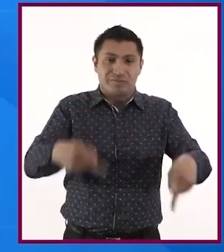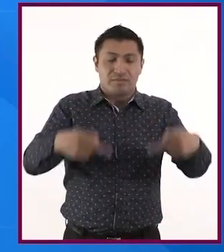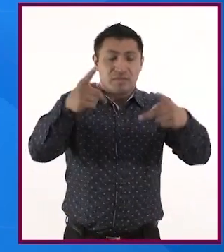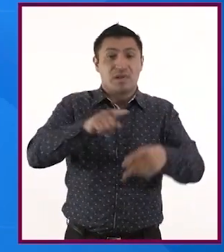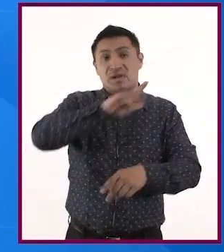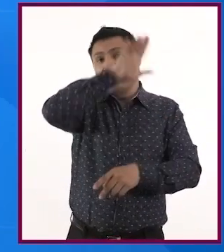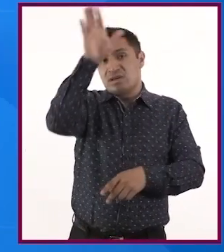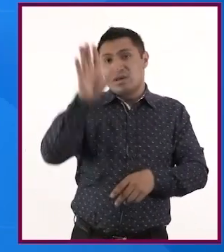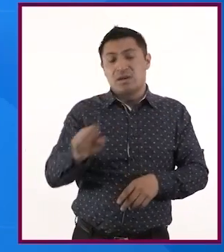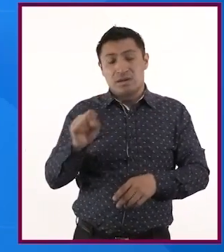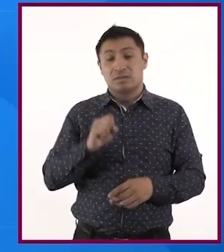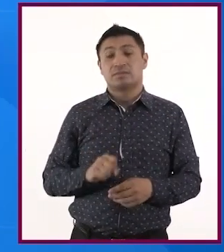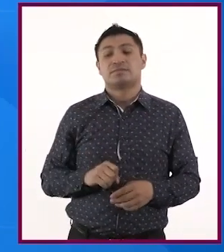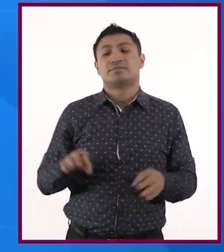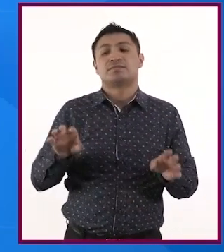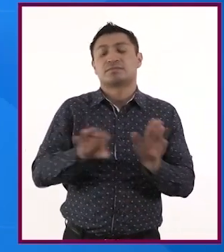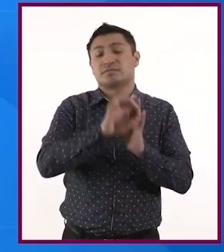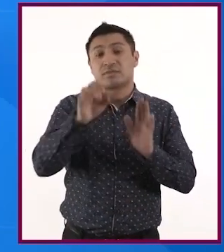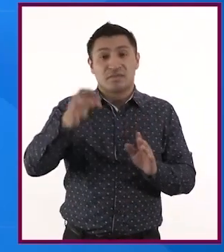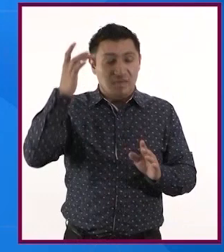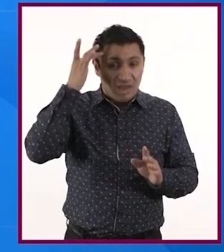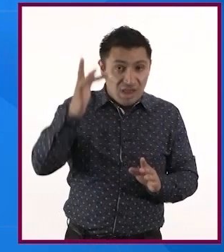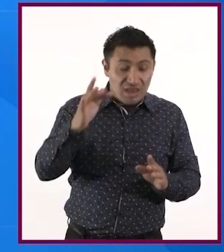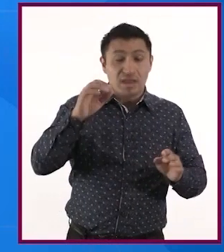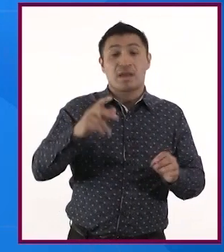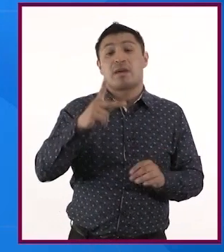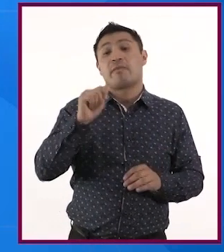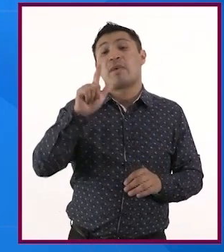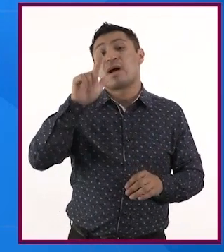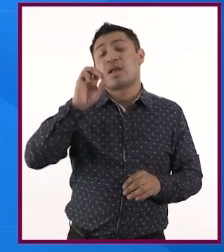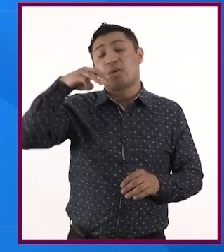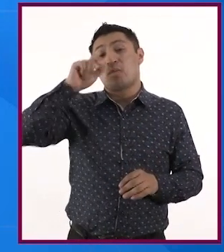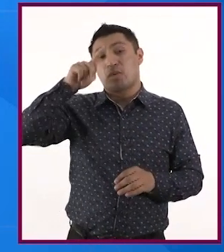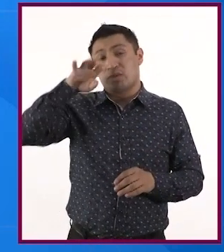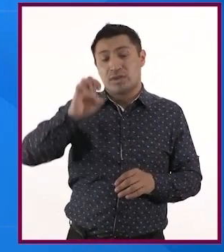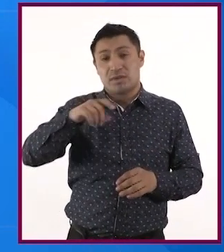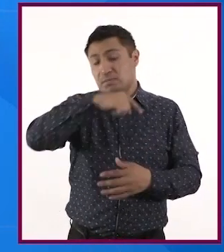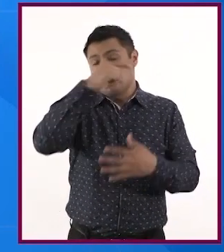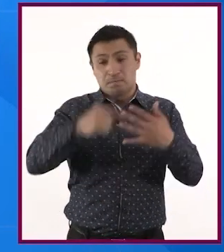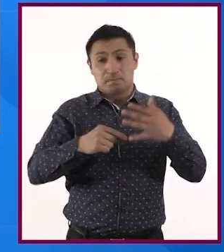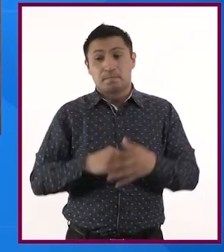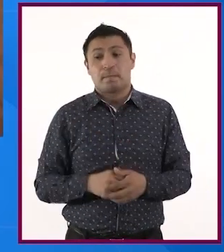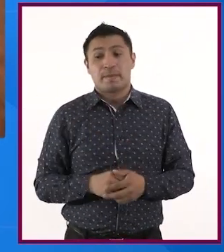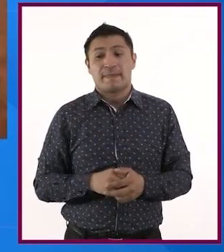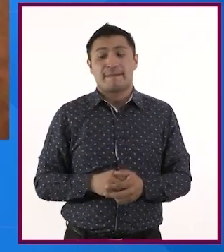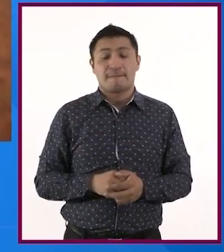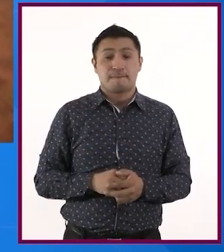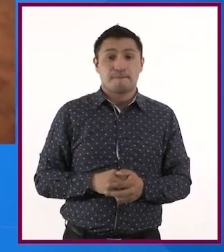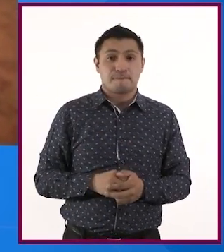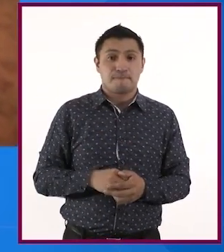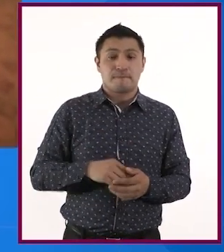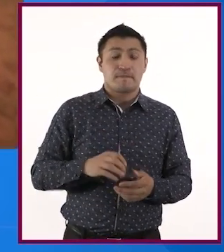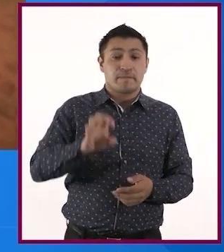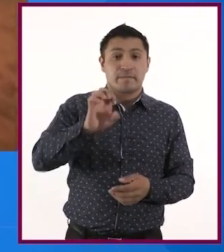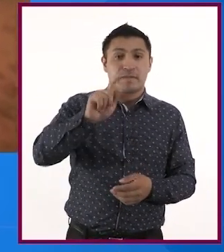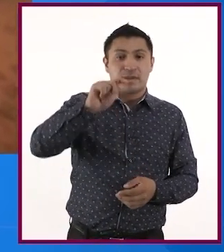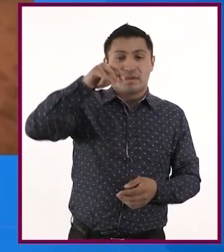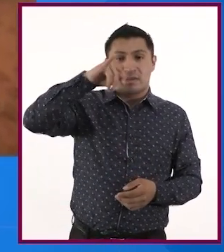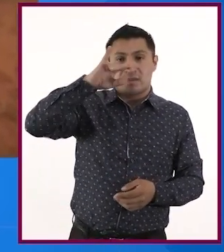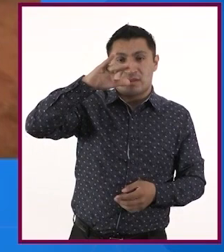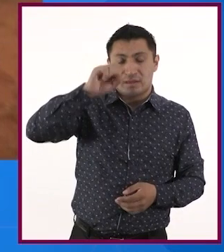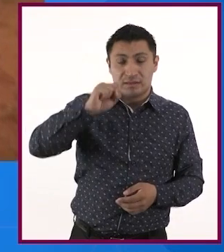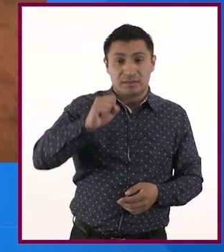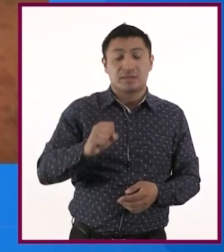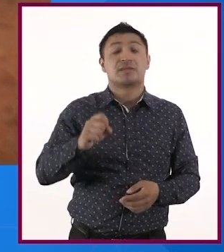África subsahariana, como la santería, el palomonte, el candomblé. Raíces étnicas. Son